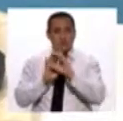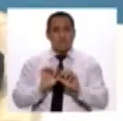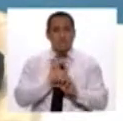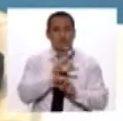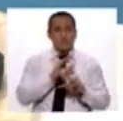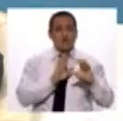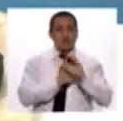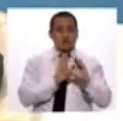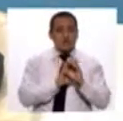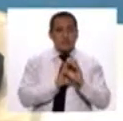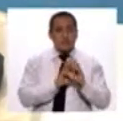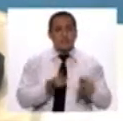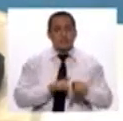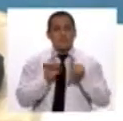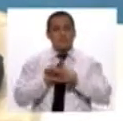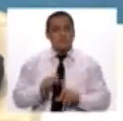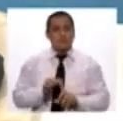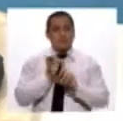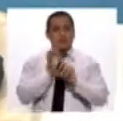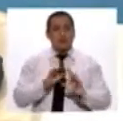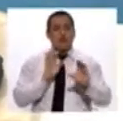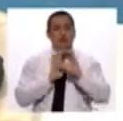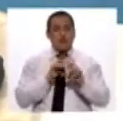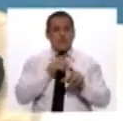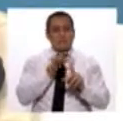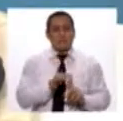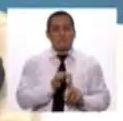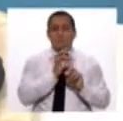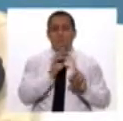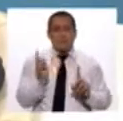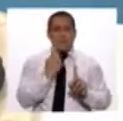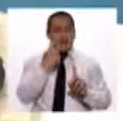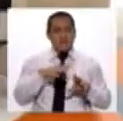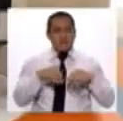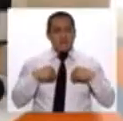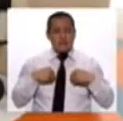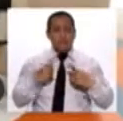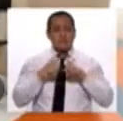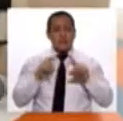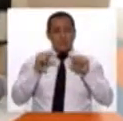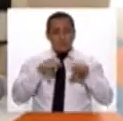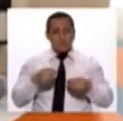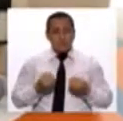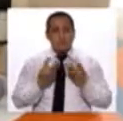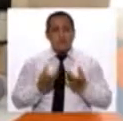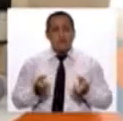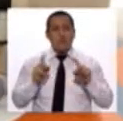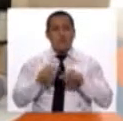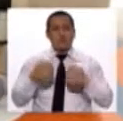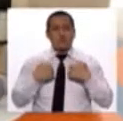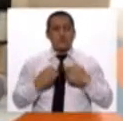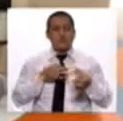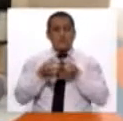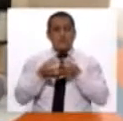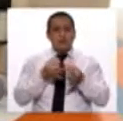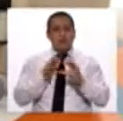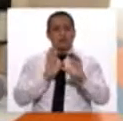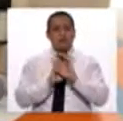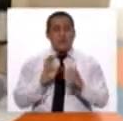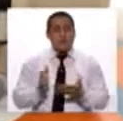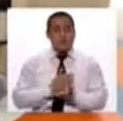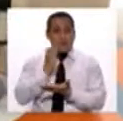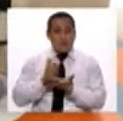otra es constitucional, debe preferirse la interpretación constitucional. Correcto. Pero eso funciona bien cuando uno tiene una interpretación